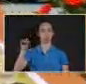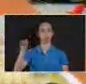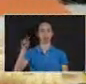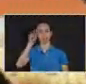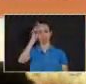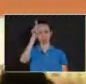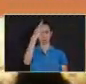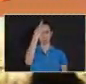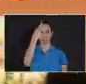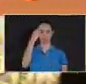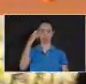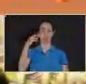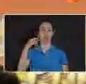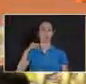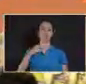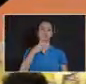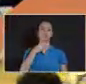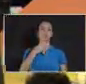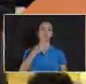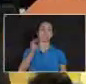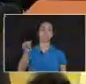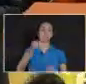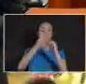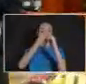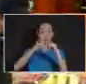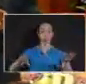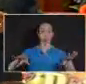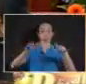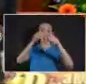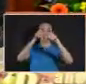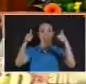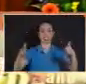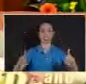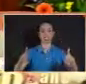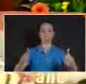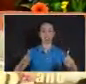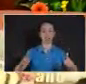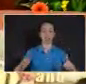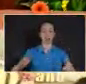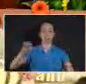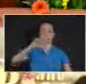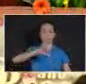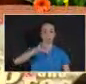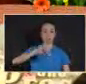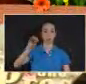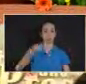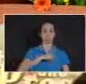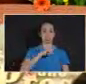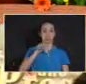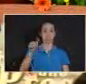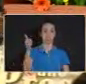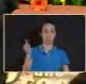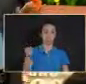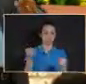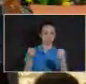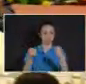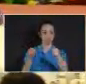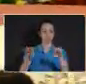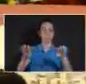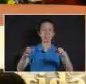que se va a destruir el altar pagano que él está haciendo. Entonces viene el rey y